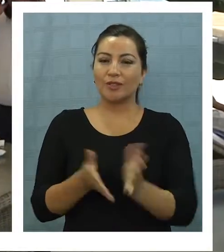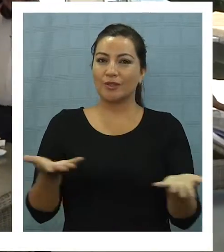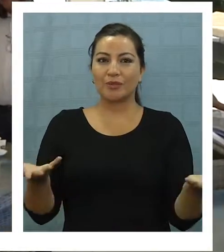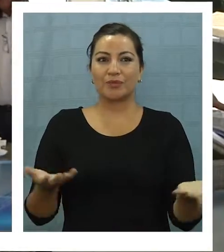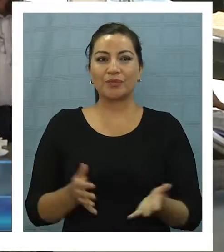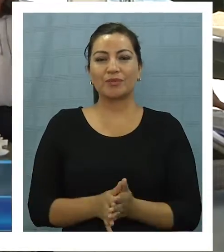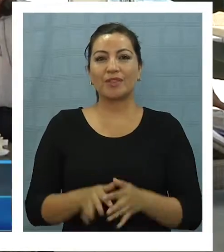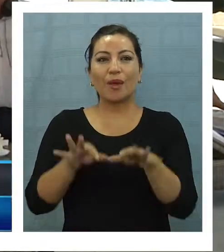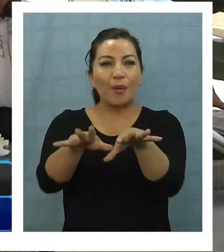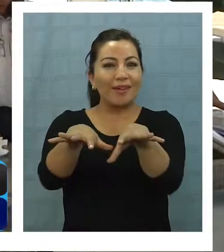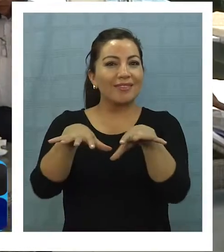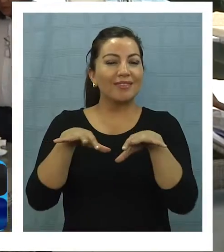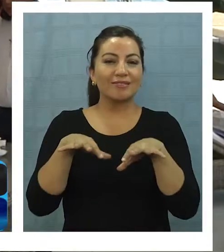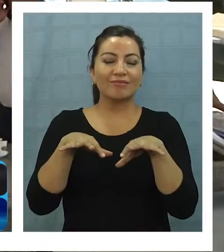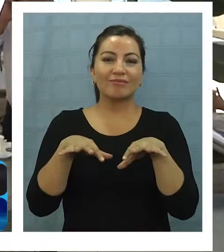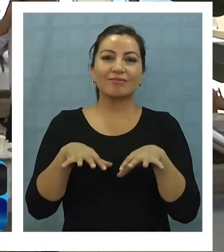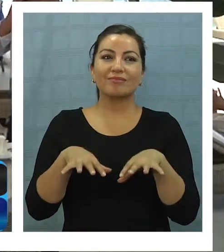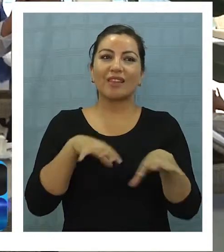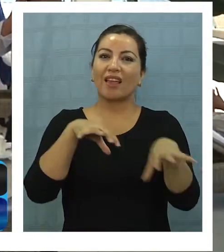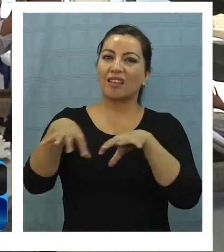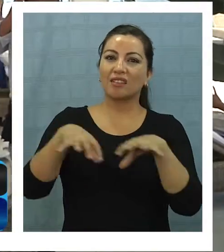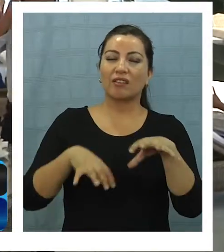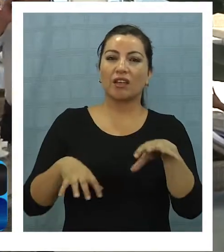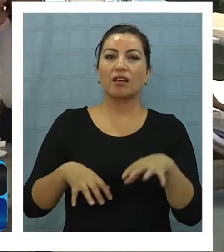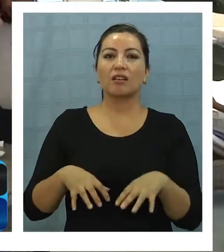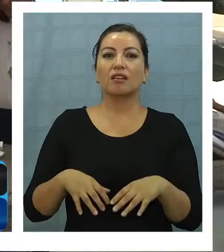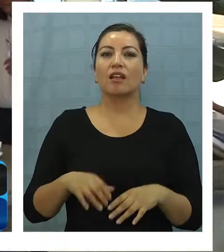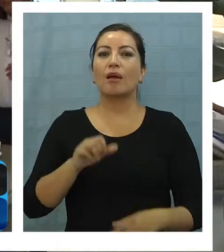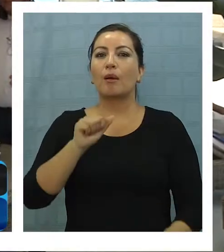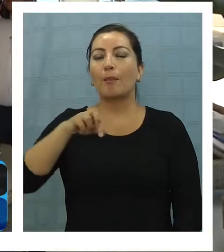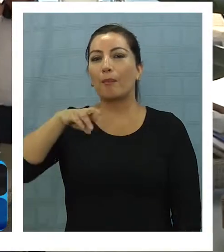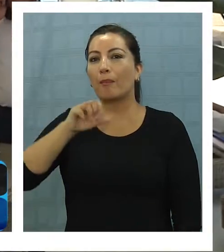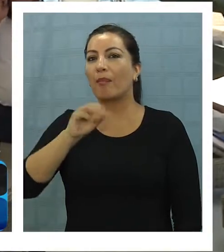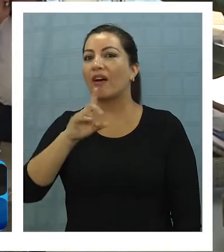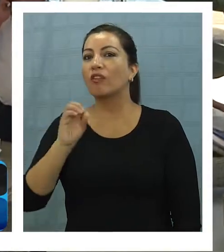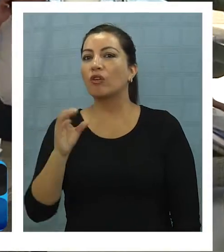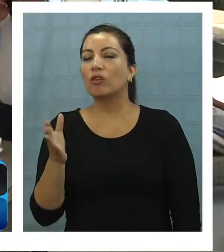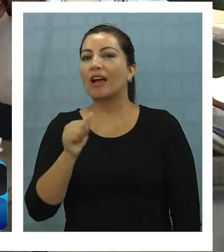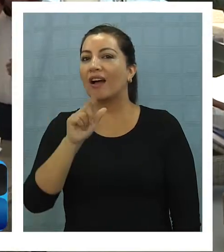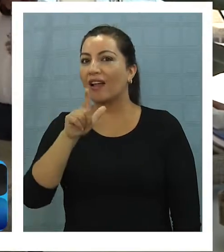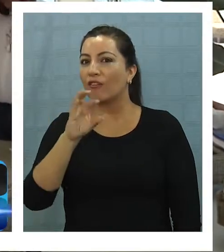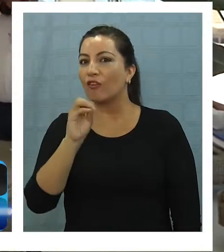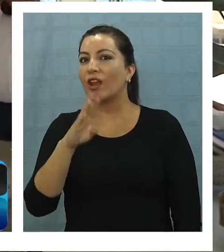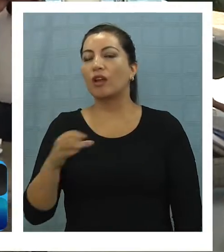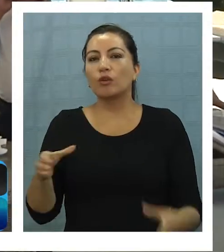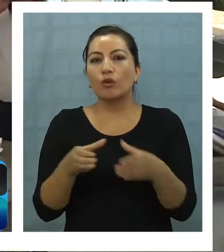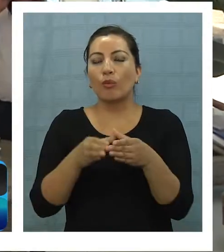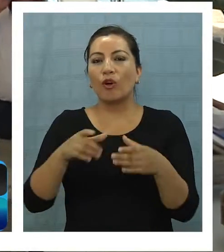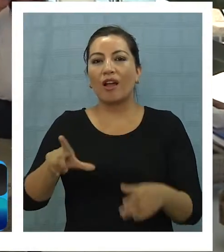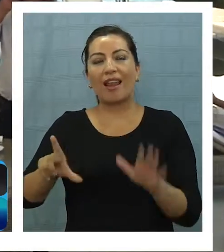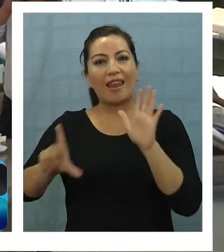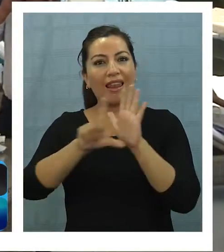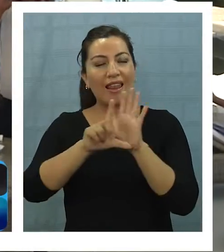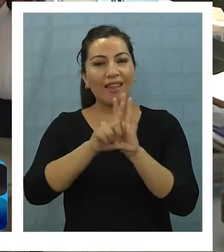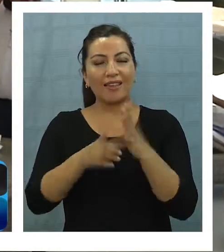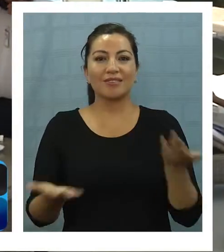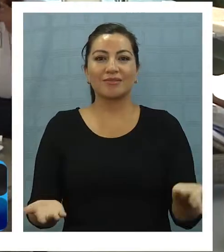un evento de calidad, con Prince Royce, con Pablo Alborán, con Miguel Bosé y con La Ley. Cantantes,